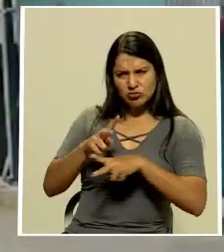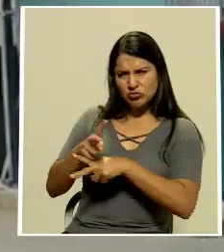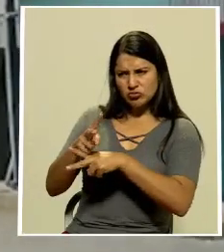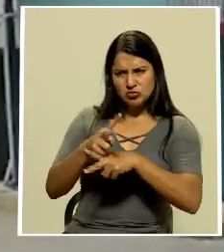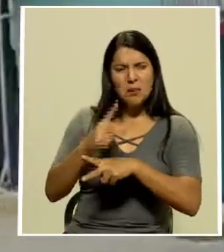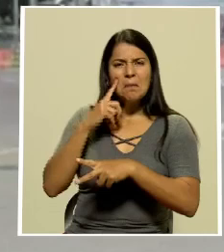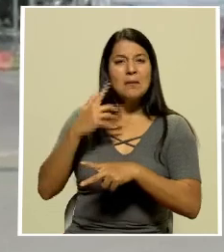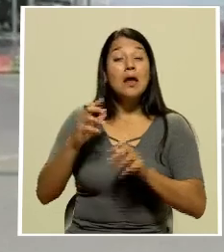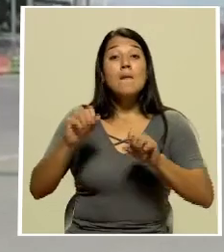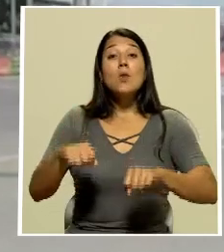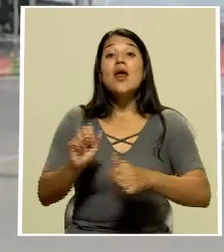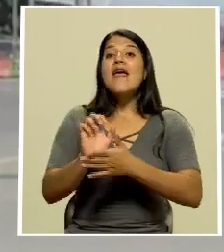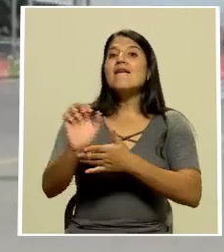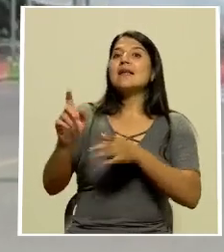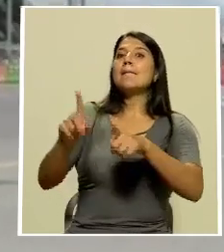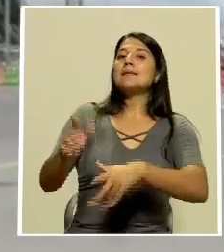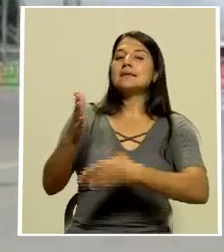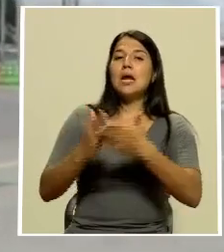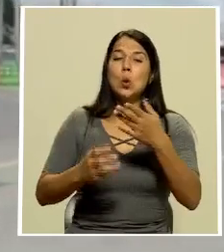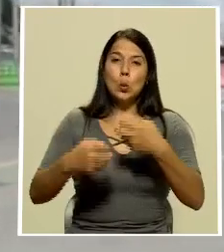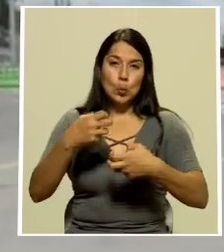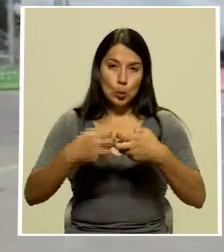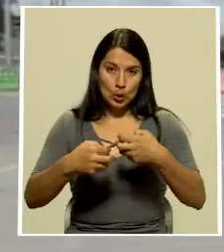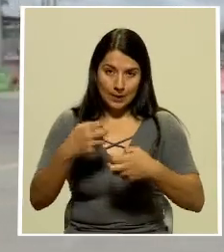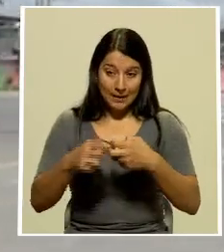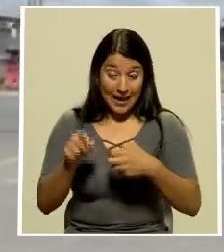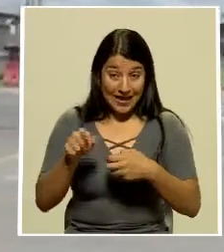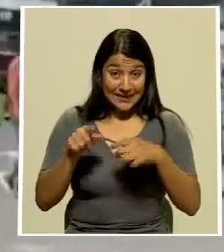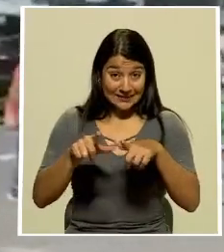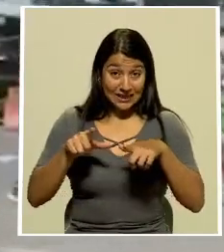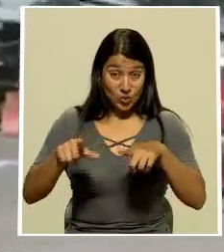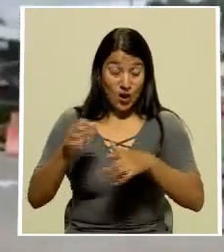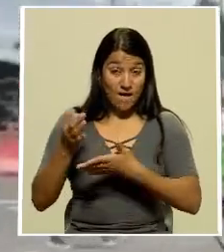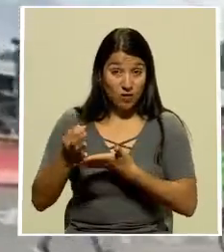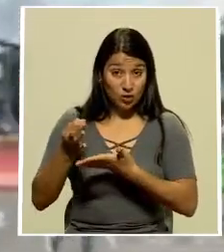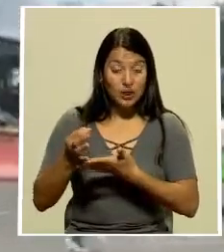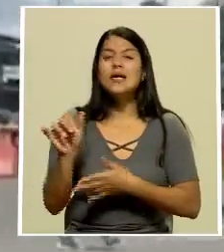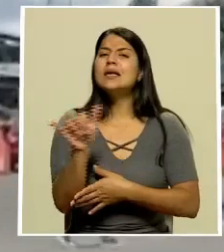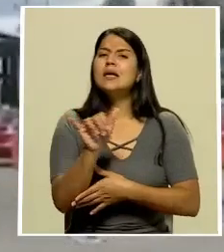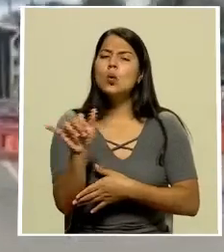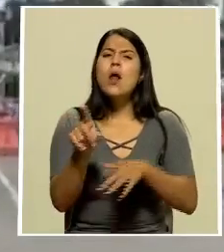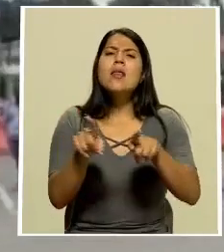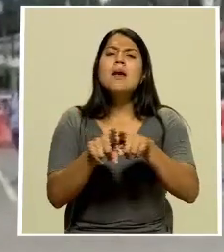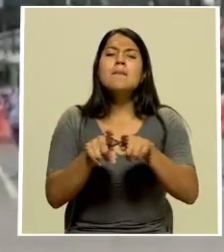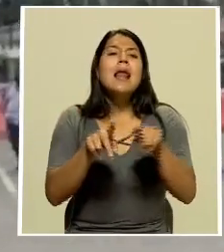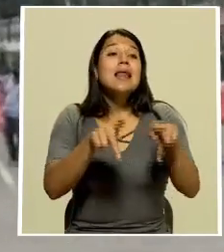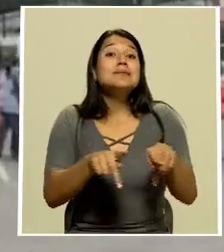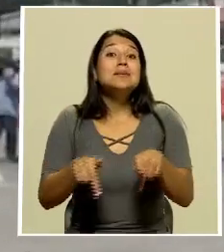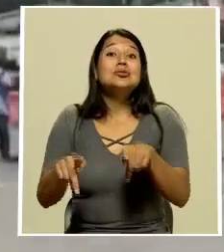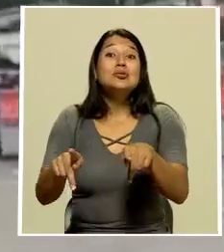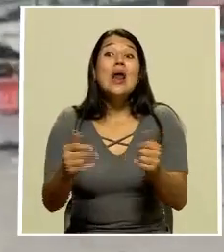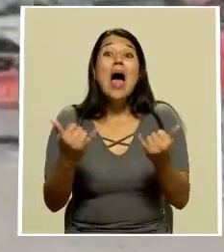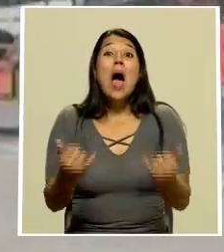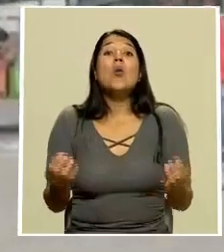algún tipo de actividad irregular en este punto de la frontera. Igualmente, los más preocupados, los más afectados en